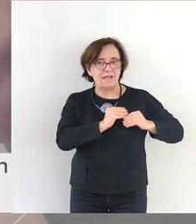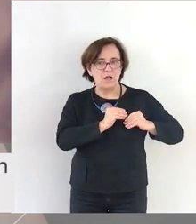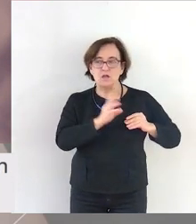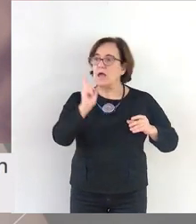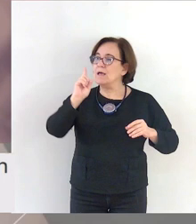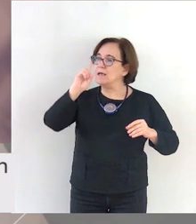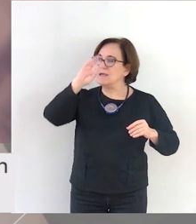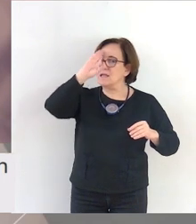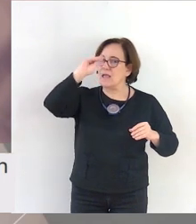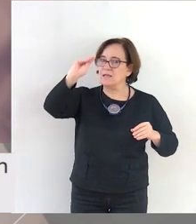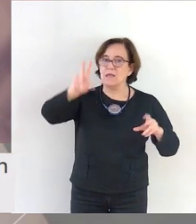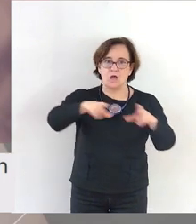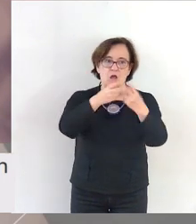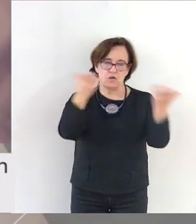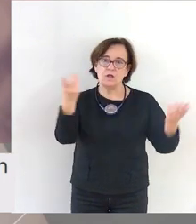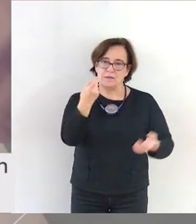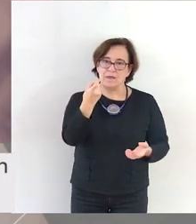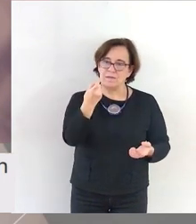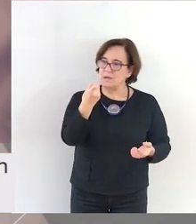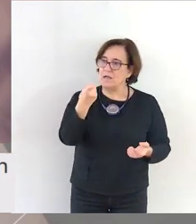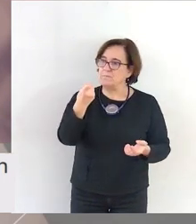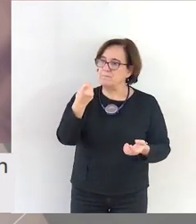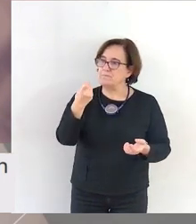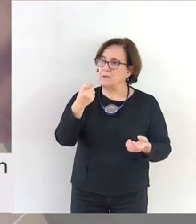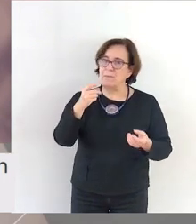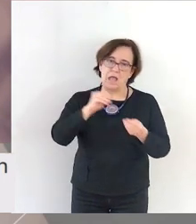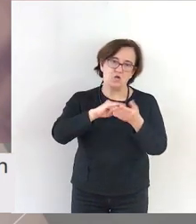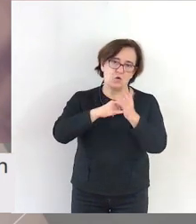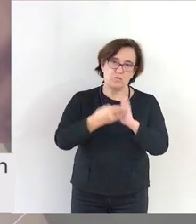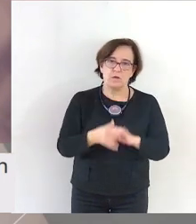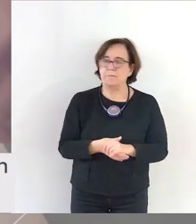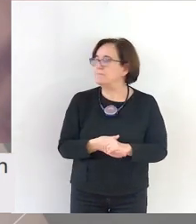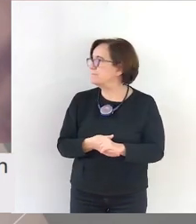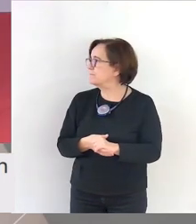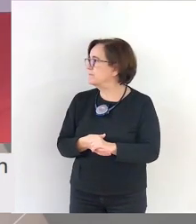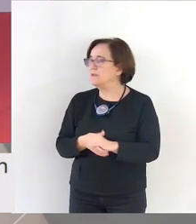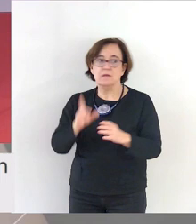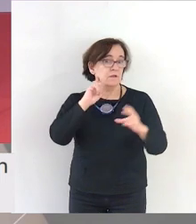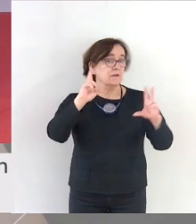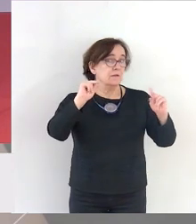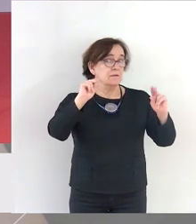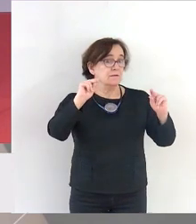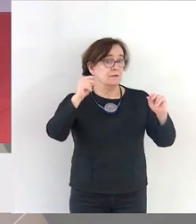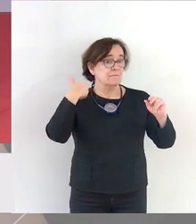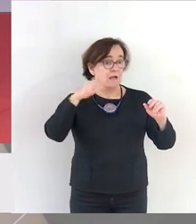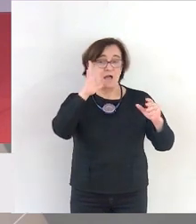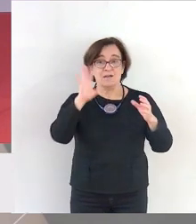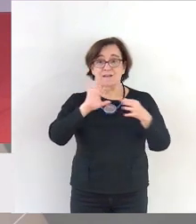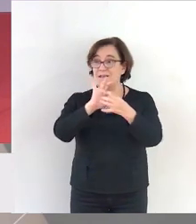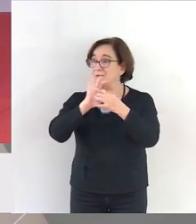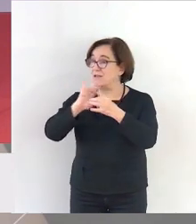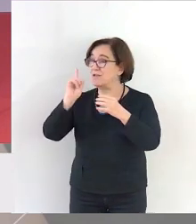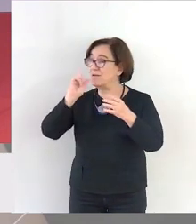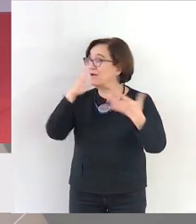la inteligencia social necesaria para resolverla verdad es que la conversación nos ha llevado por un hilo que